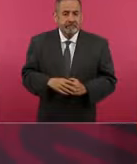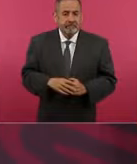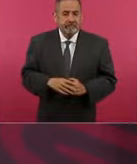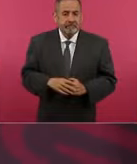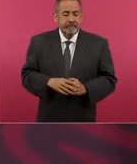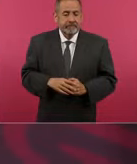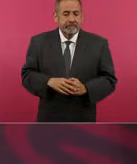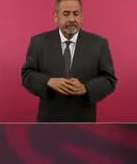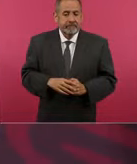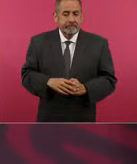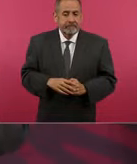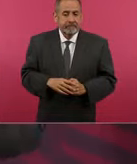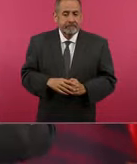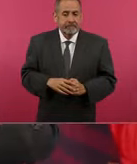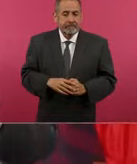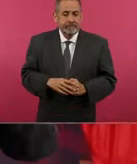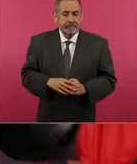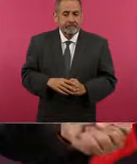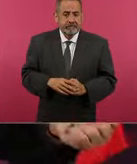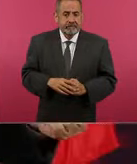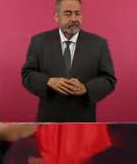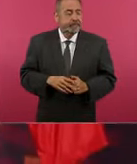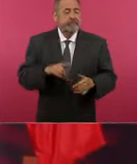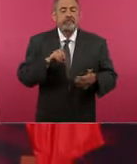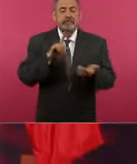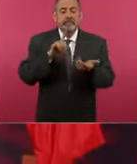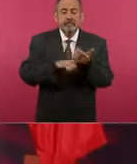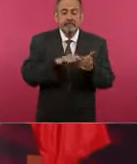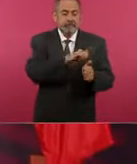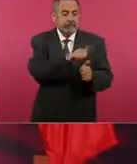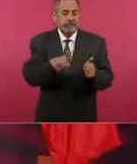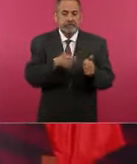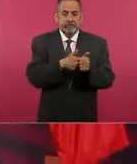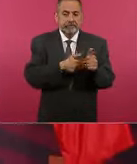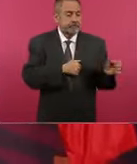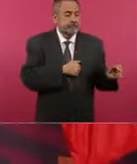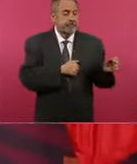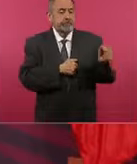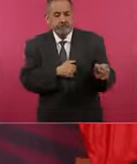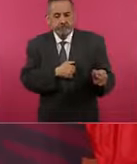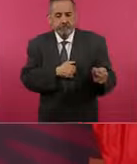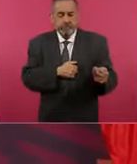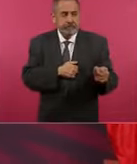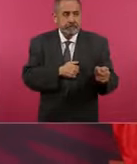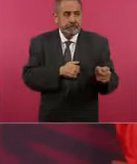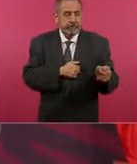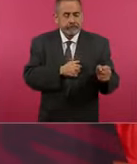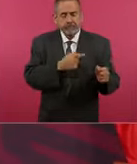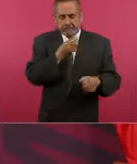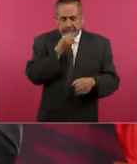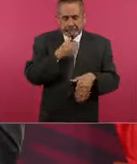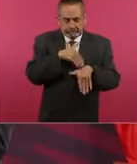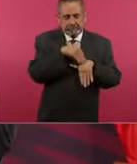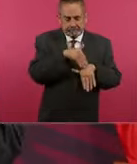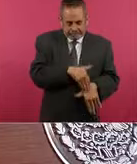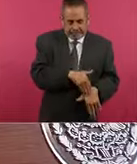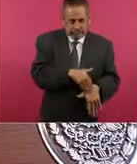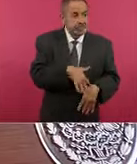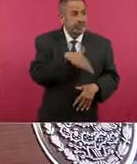a alguien, al régimen, pues tiene que servirle al régimen de